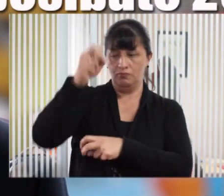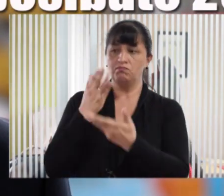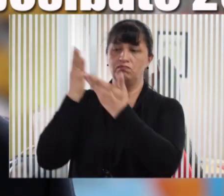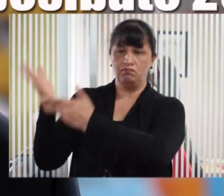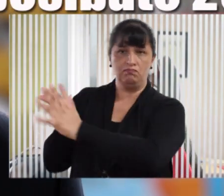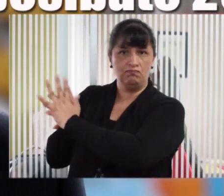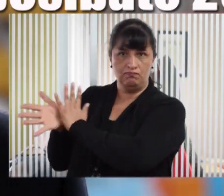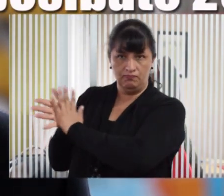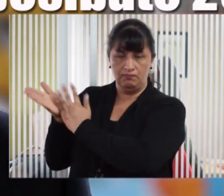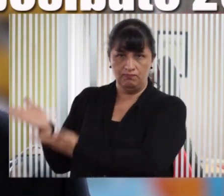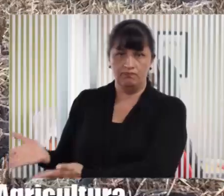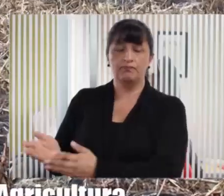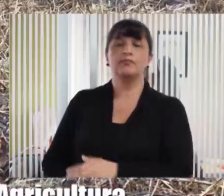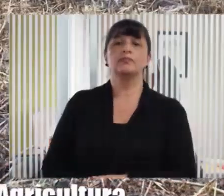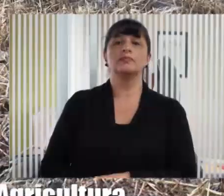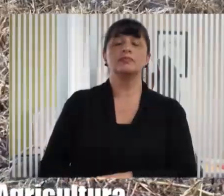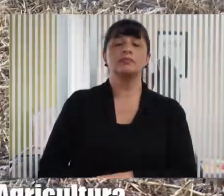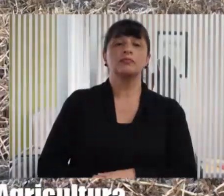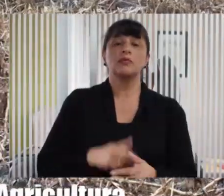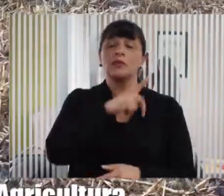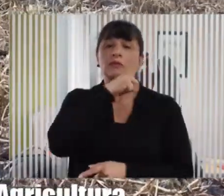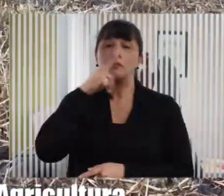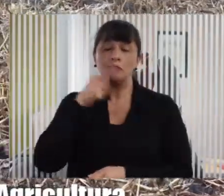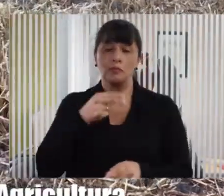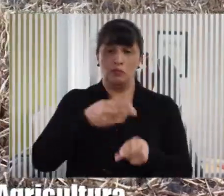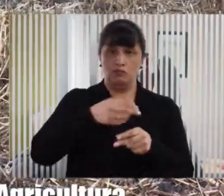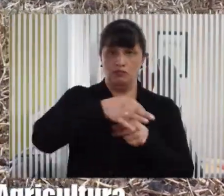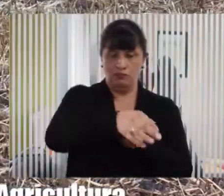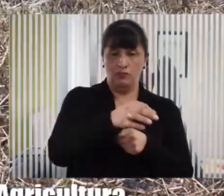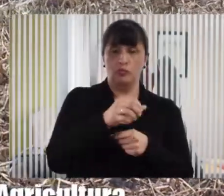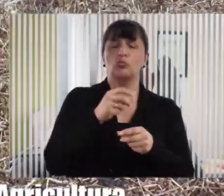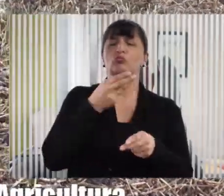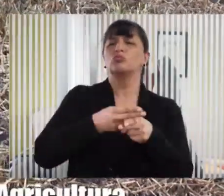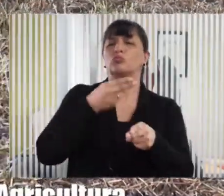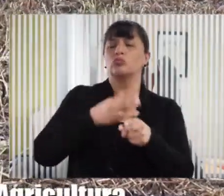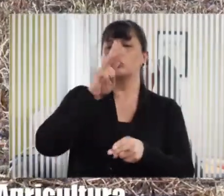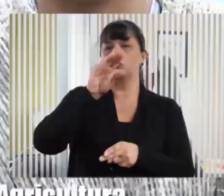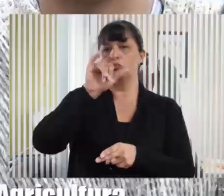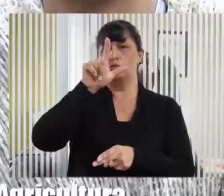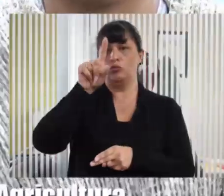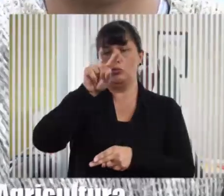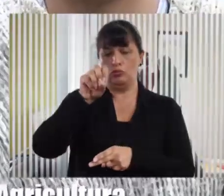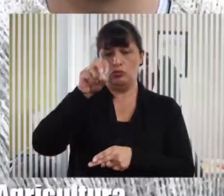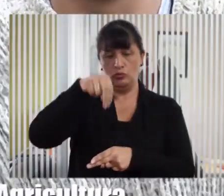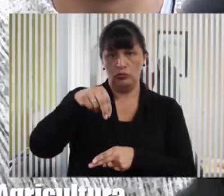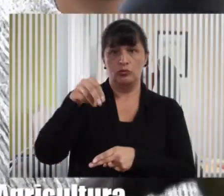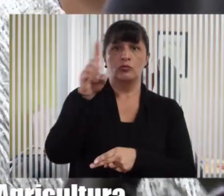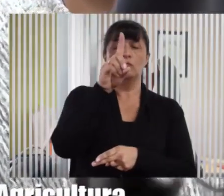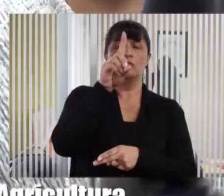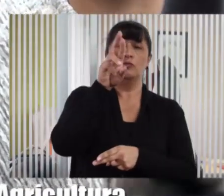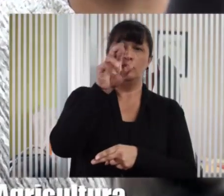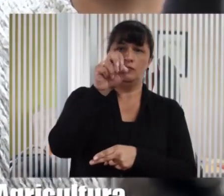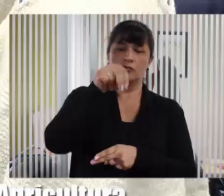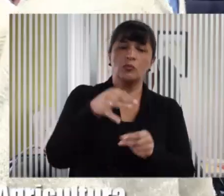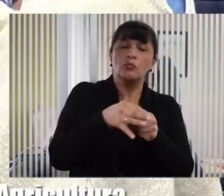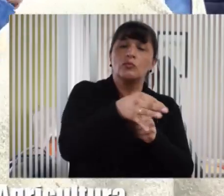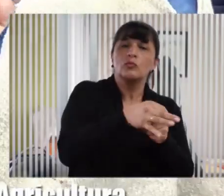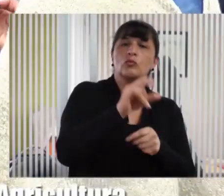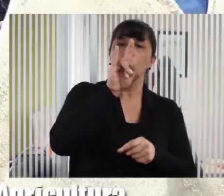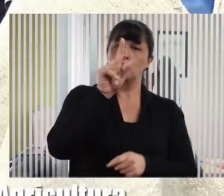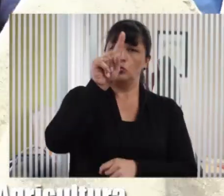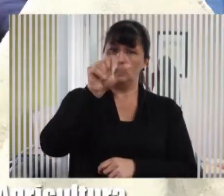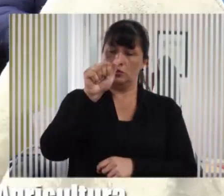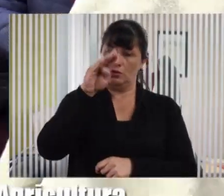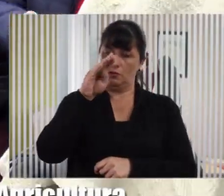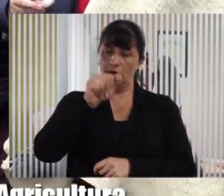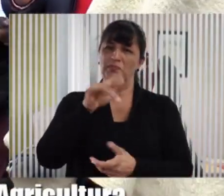Veamos el informe. En la finca La Toronja, cultivo de los señores Wilson Duarte y Reynel Sanabria, ubicada en la vereda de Usabá y